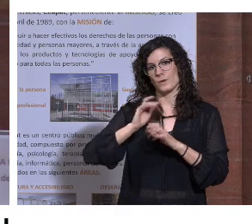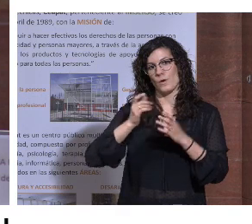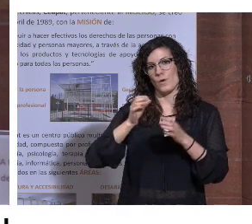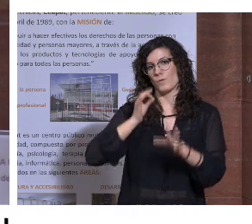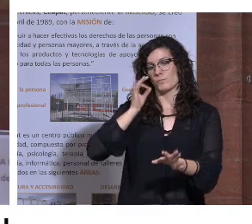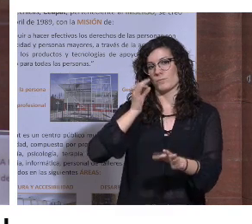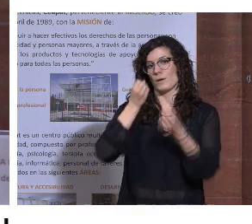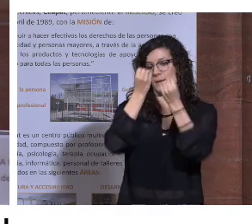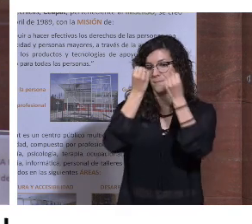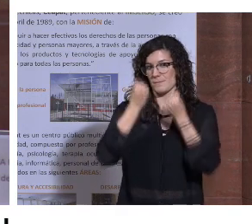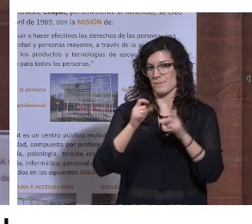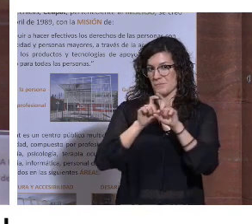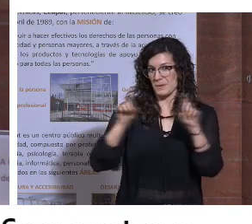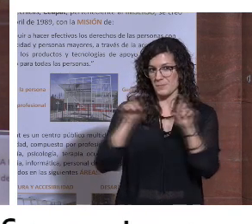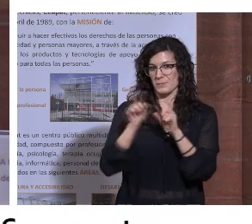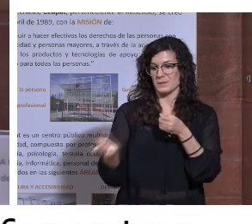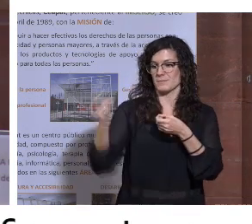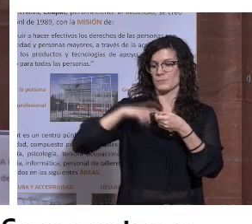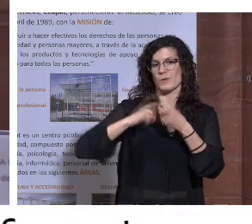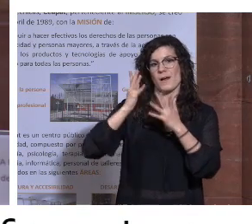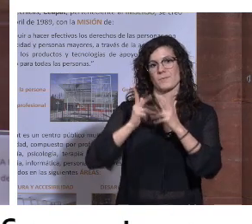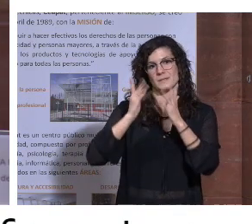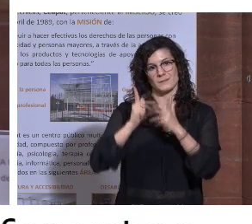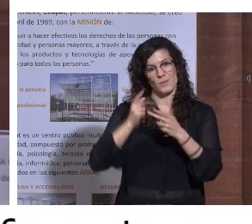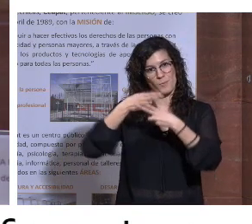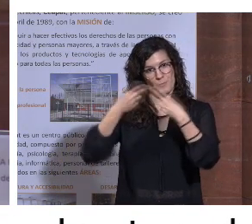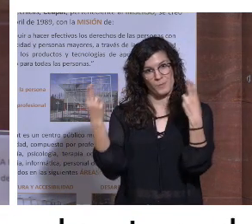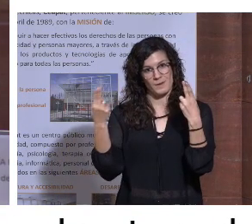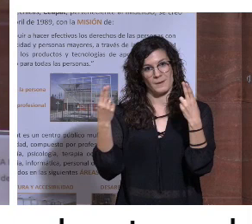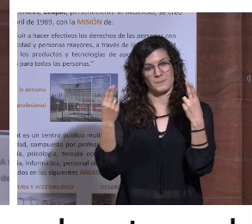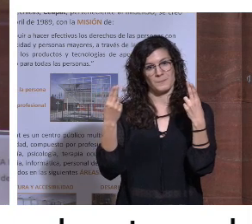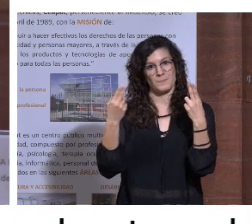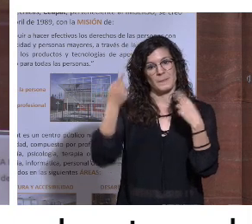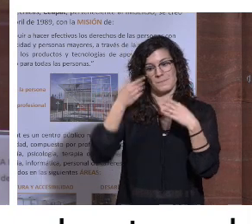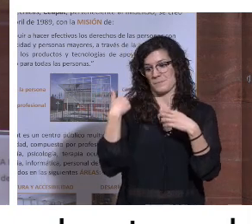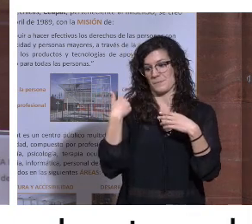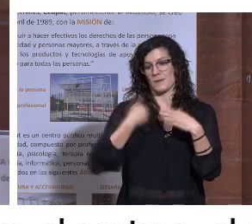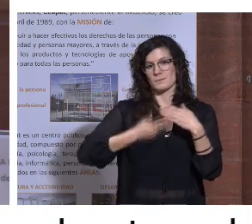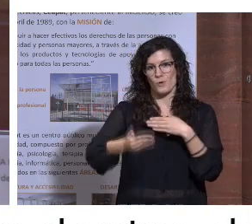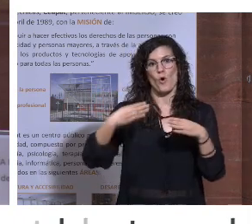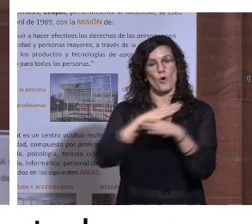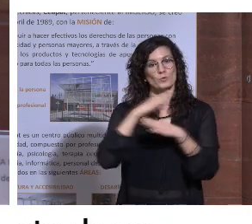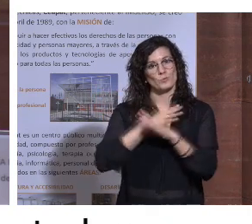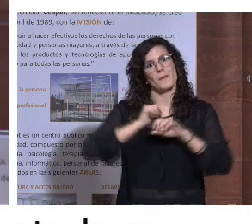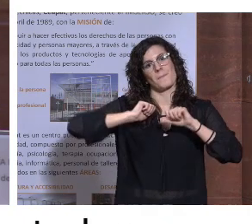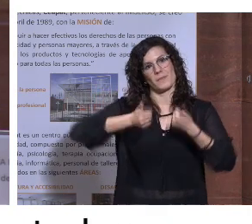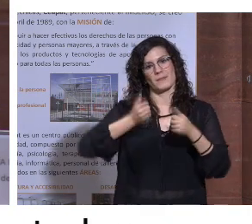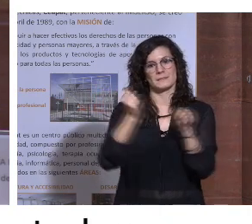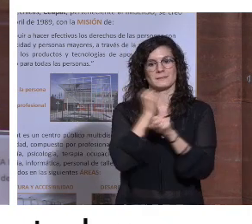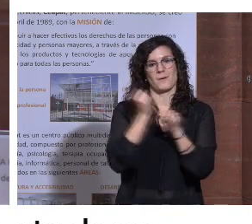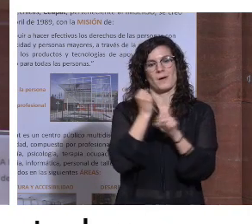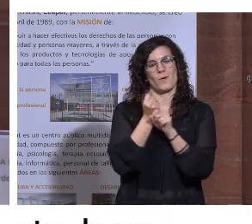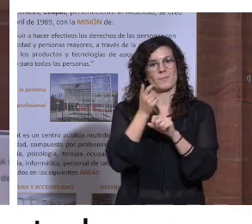organismos que están implicados dentro de la administración pública, y en octubre empezará el trabajo de campo. Y